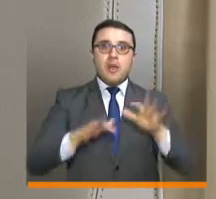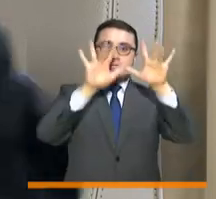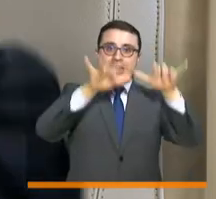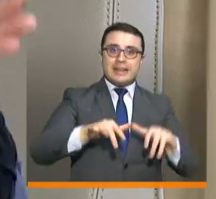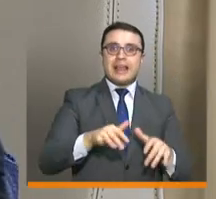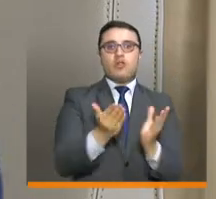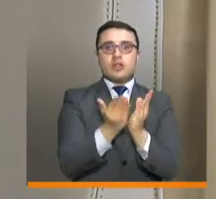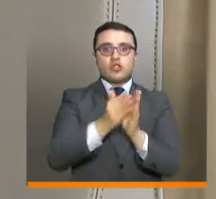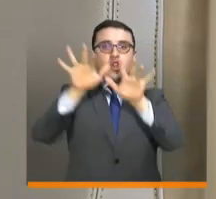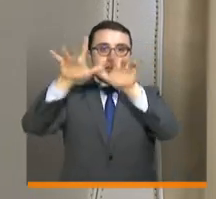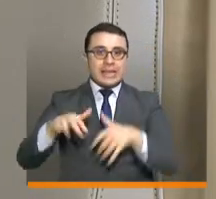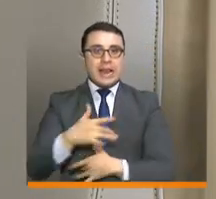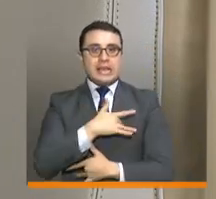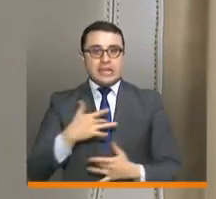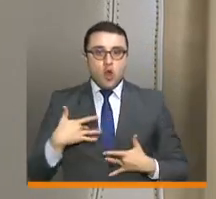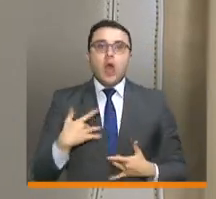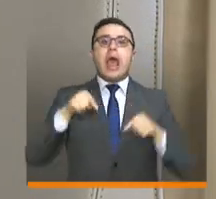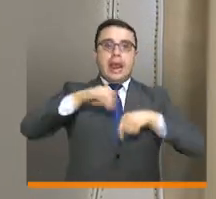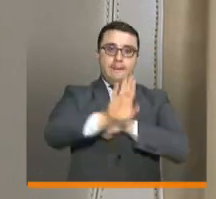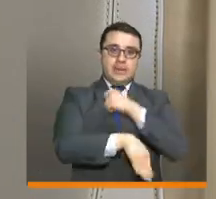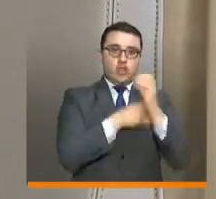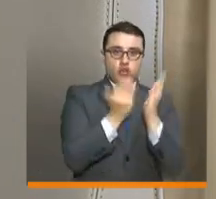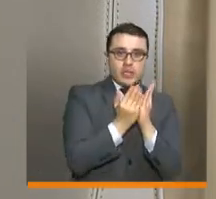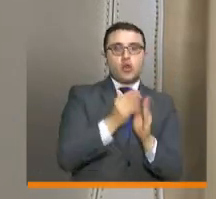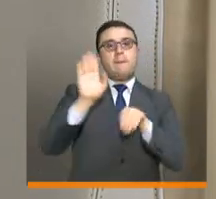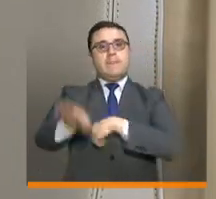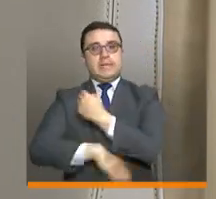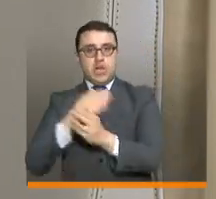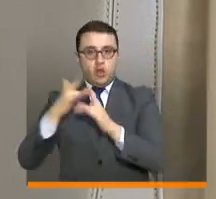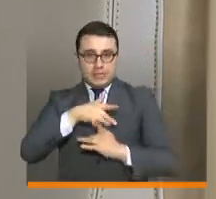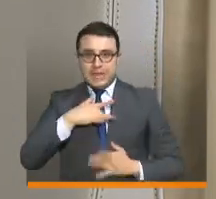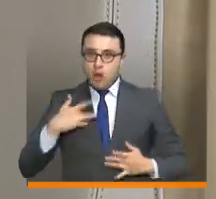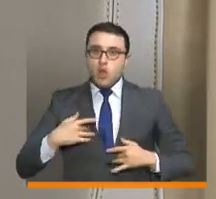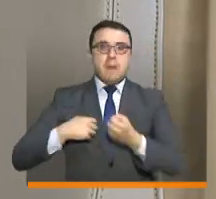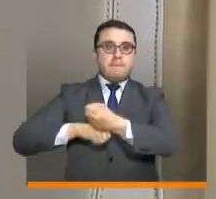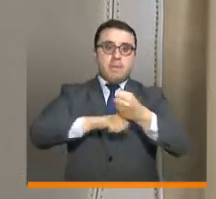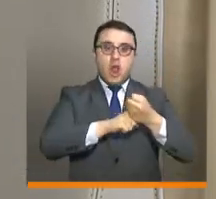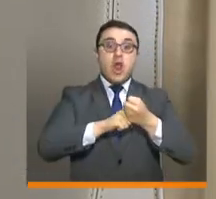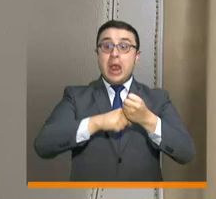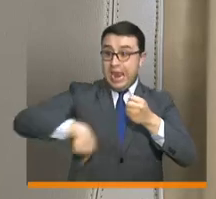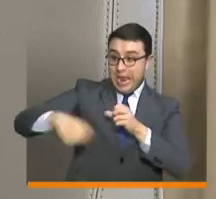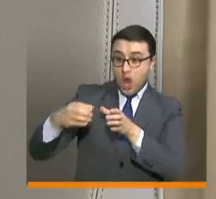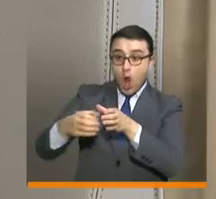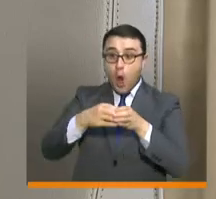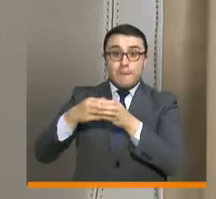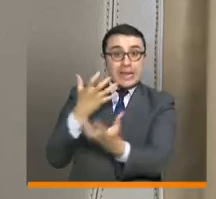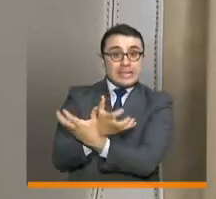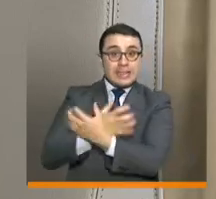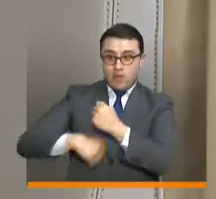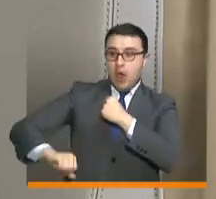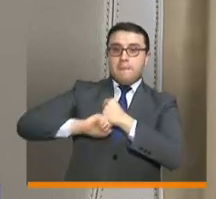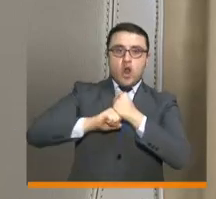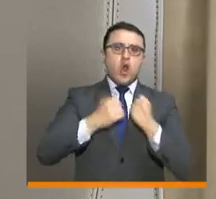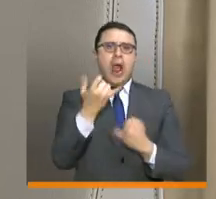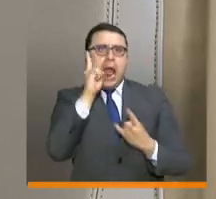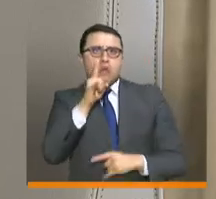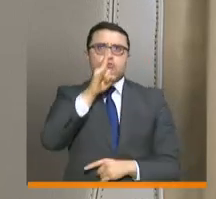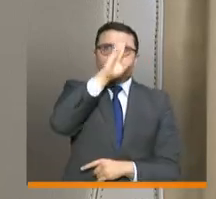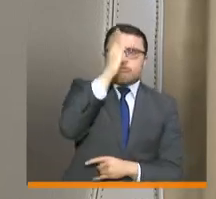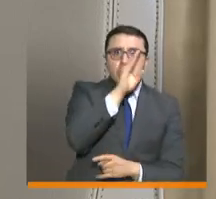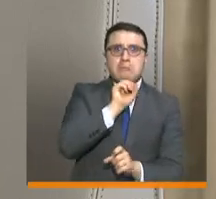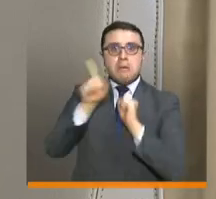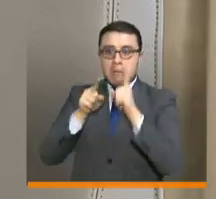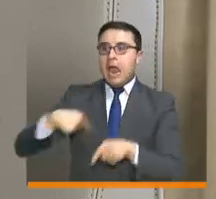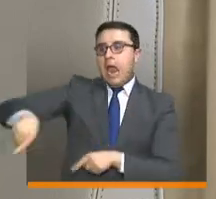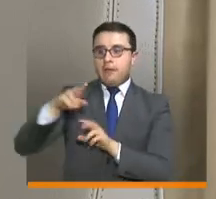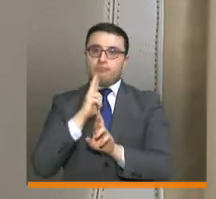y Salud, el Ministerio de Educación y Salud. Tenemos una mesa de apoyo con el comité científico para resolver inquietudes y dudas, y a partir de la semana entrante, para